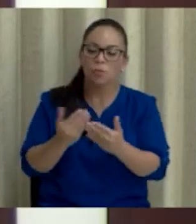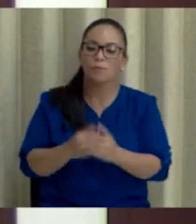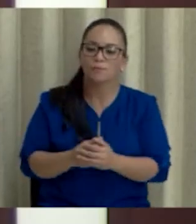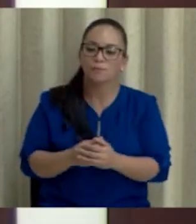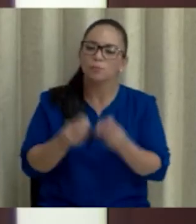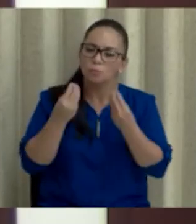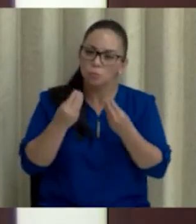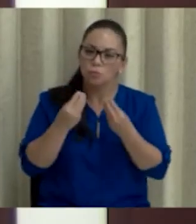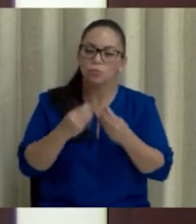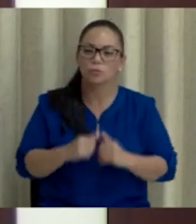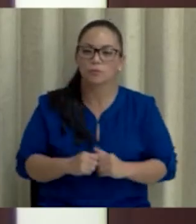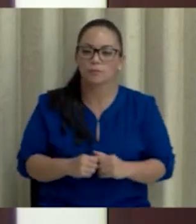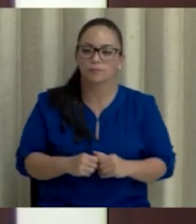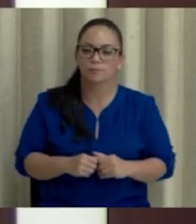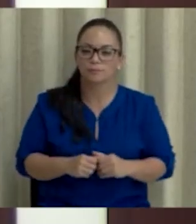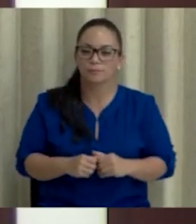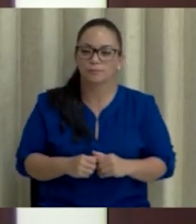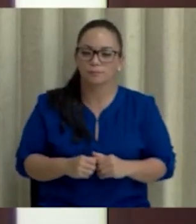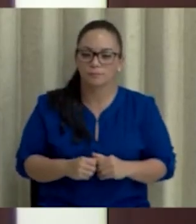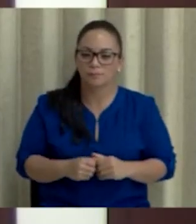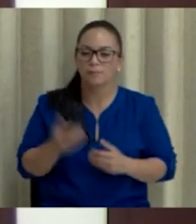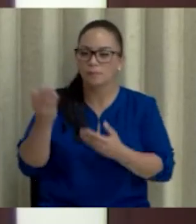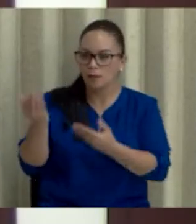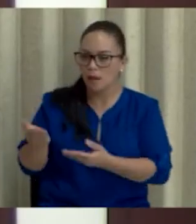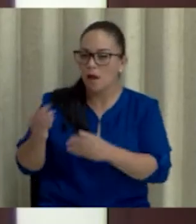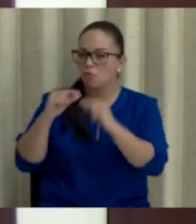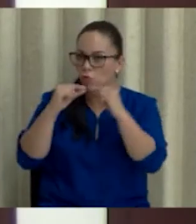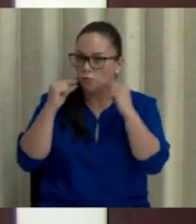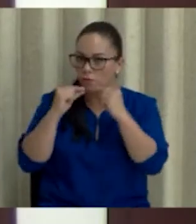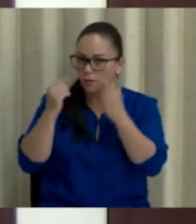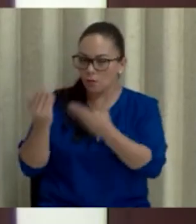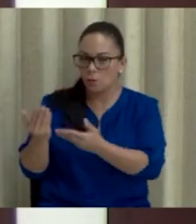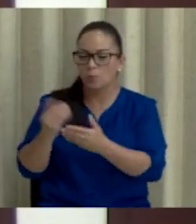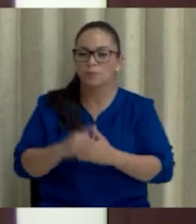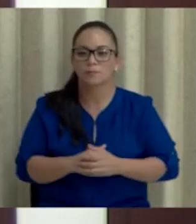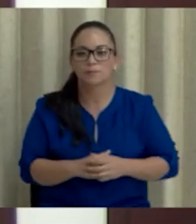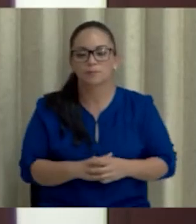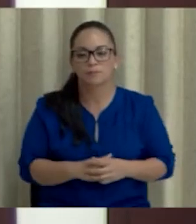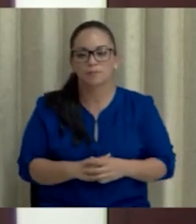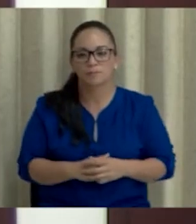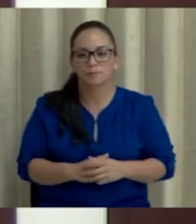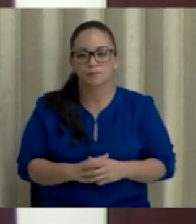mucho a don Rigo